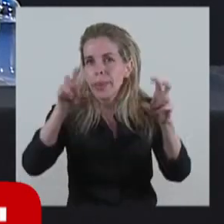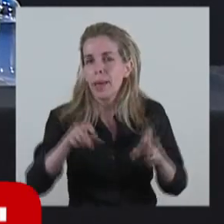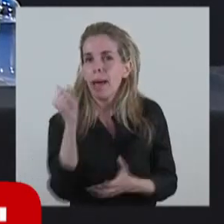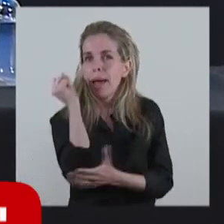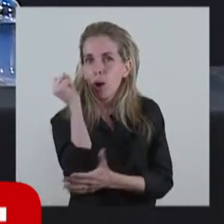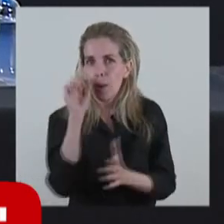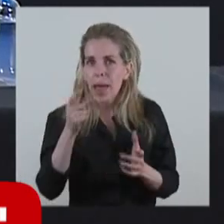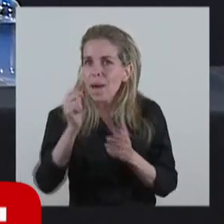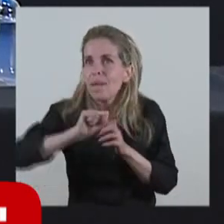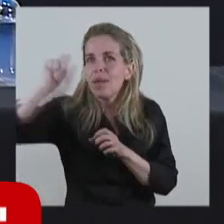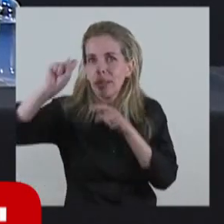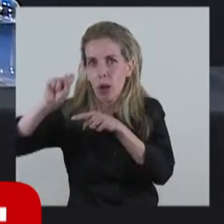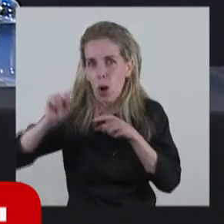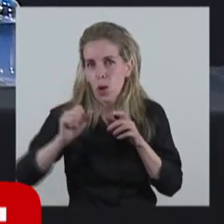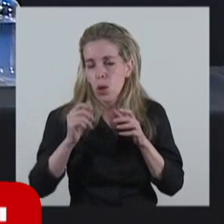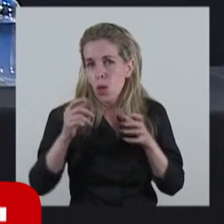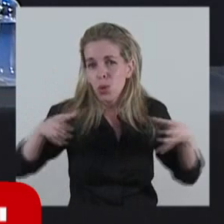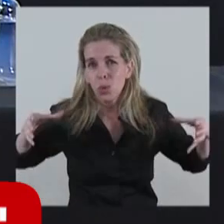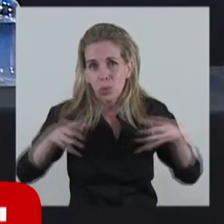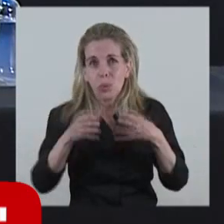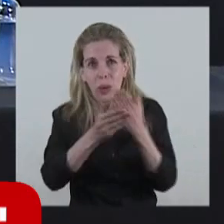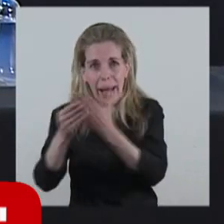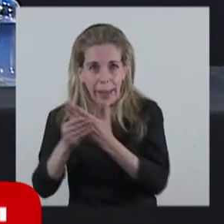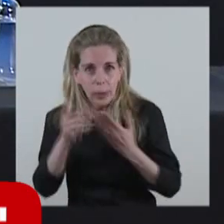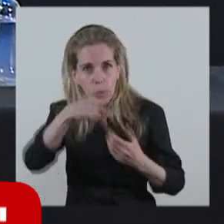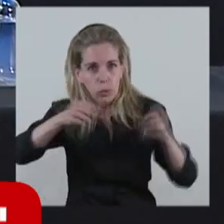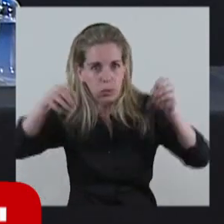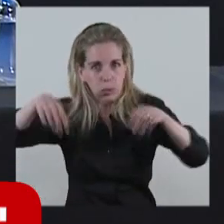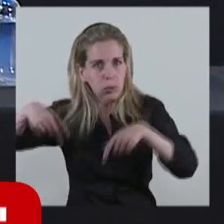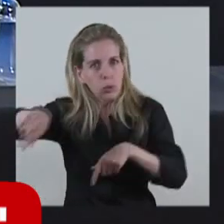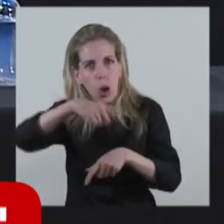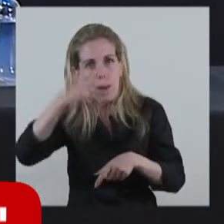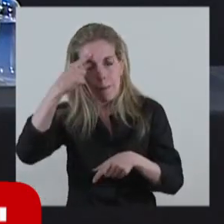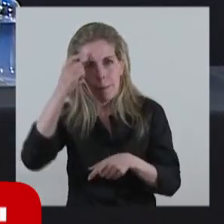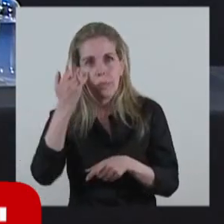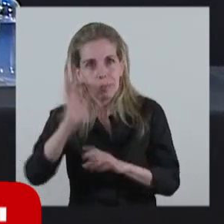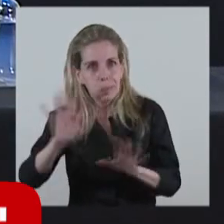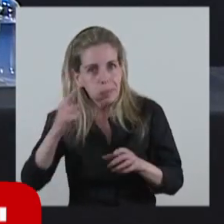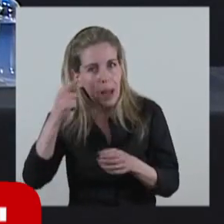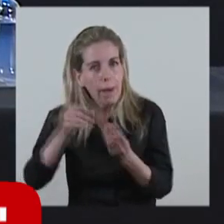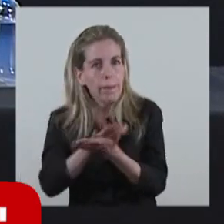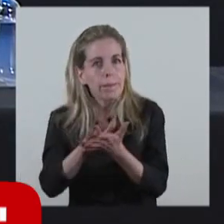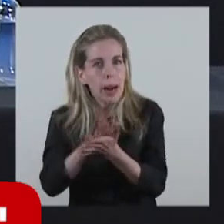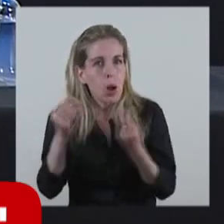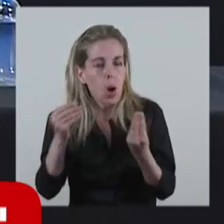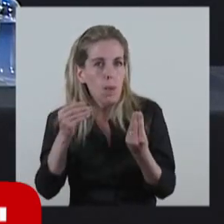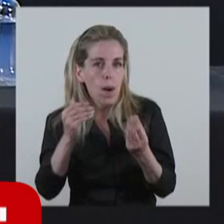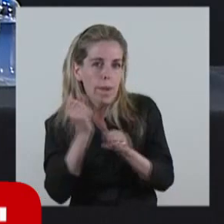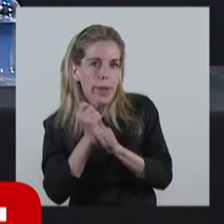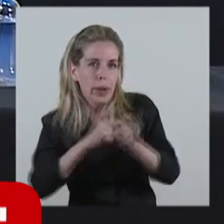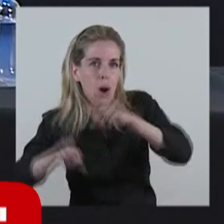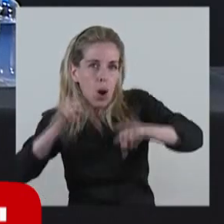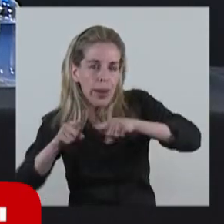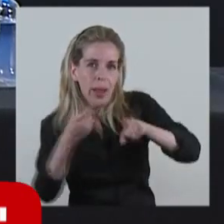económica que todo el gabinete económico aquí presente ha estado atacando de una forma coordinada